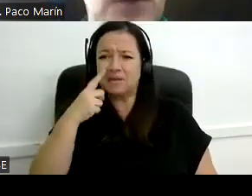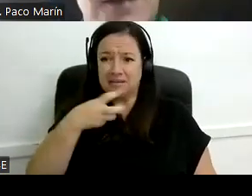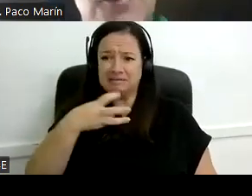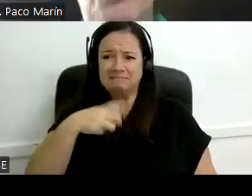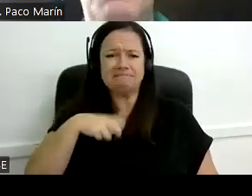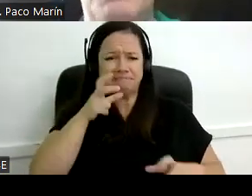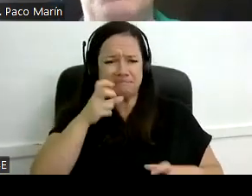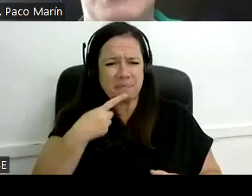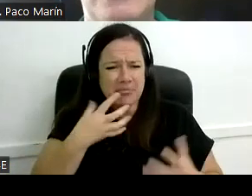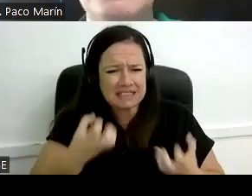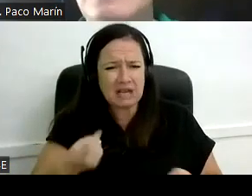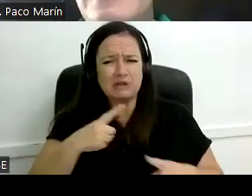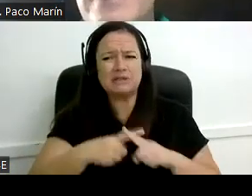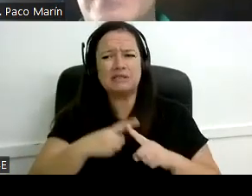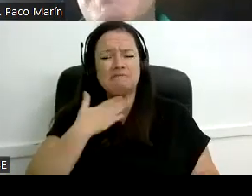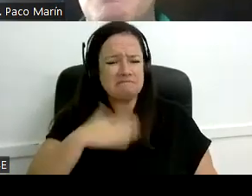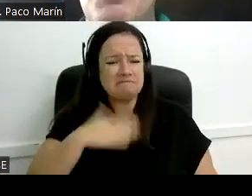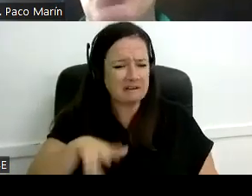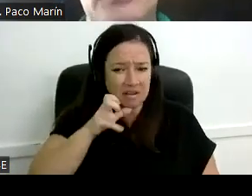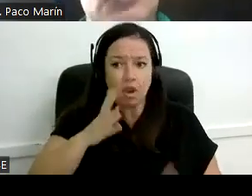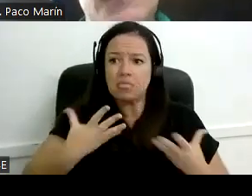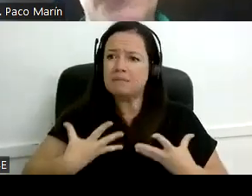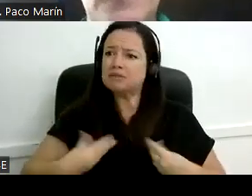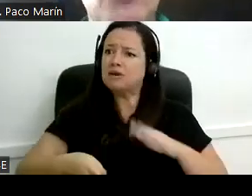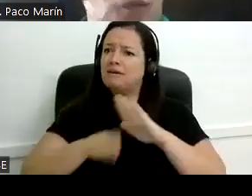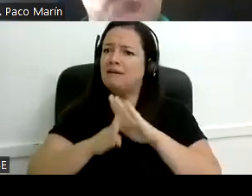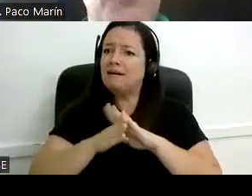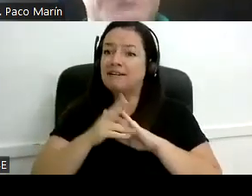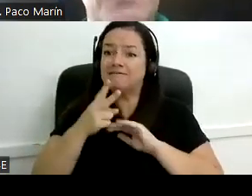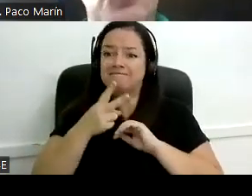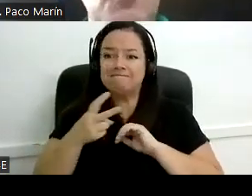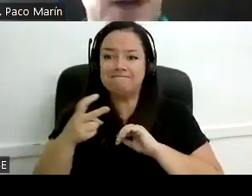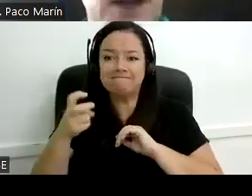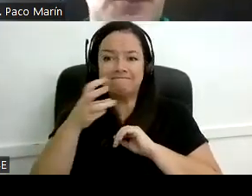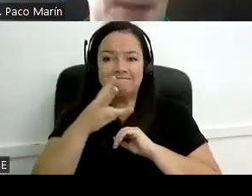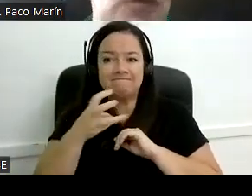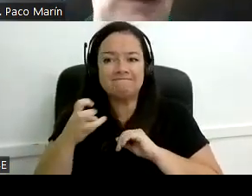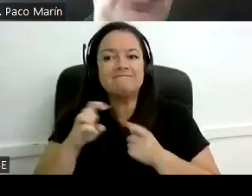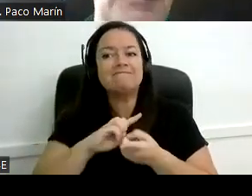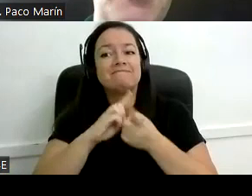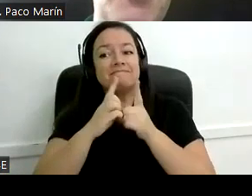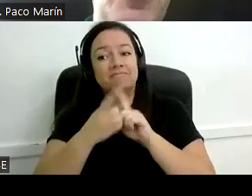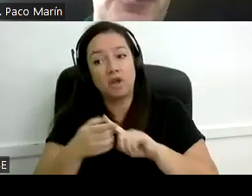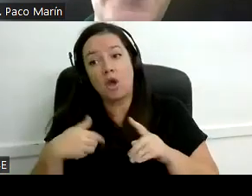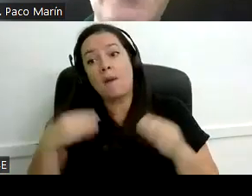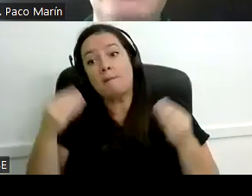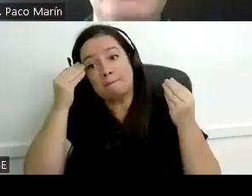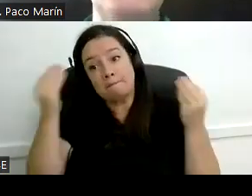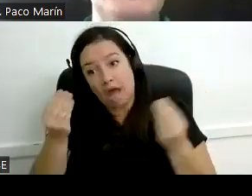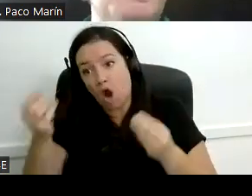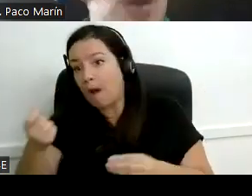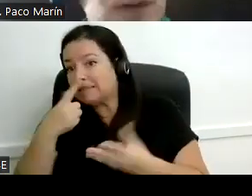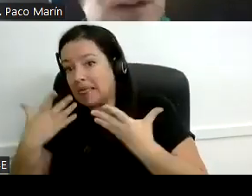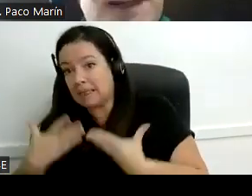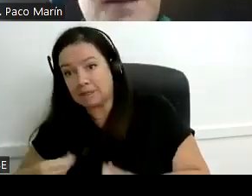semanas, sobre todo las 2 primeras semanas. Por lo tanto, son buena opción, mejor los antidepresivos que los